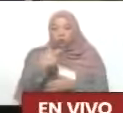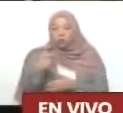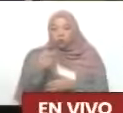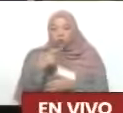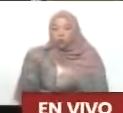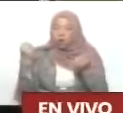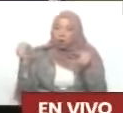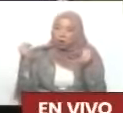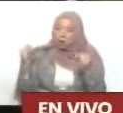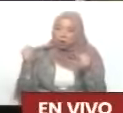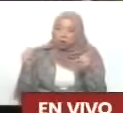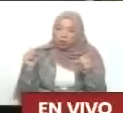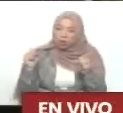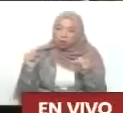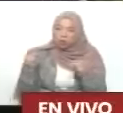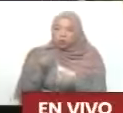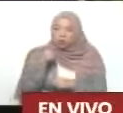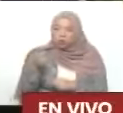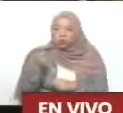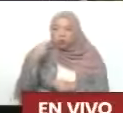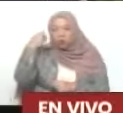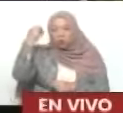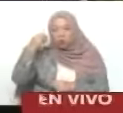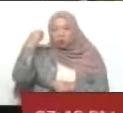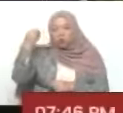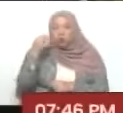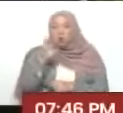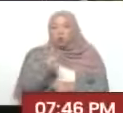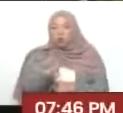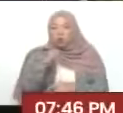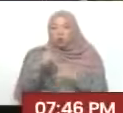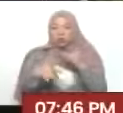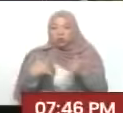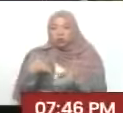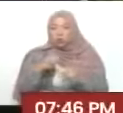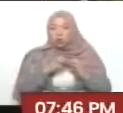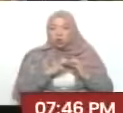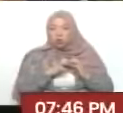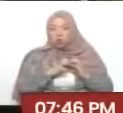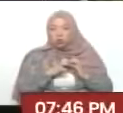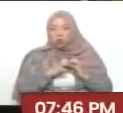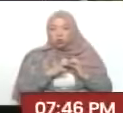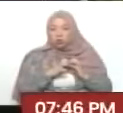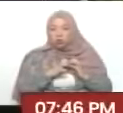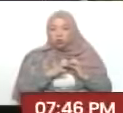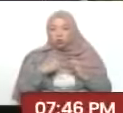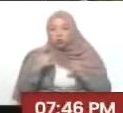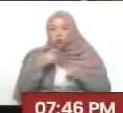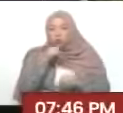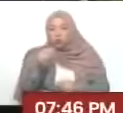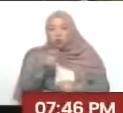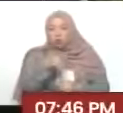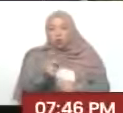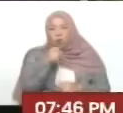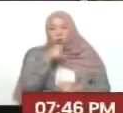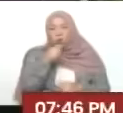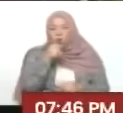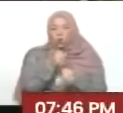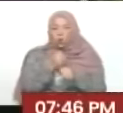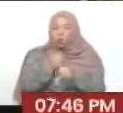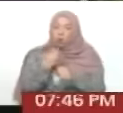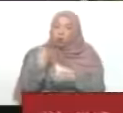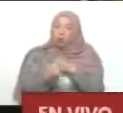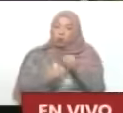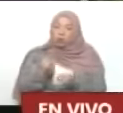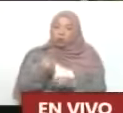práctica. Y he buscado una metáfora y digo que de las 4 cavidades del corazón, una la tenemos que rellenar con